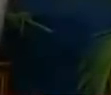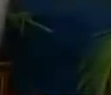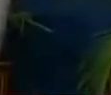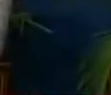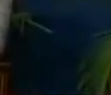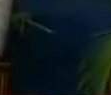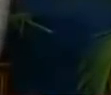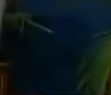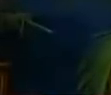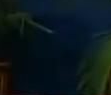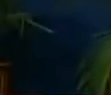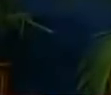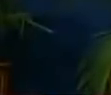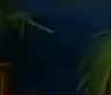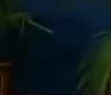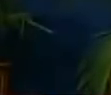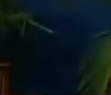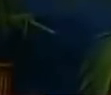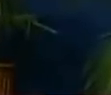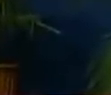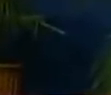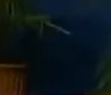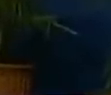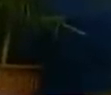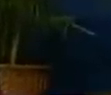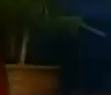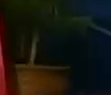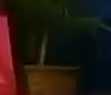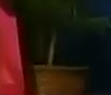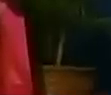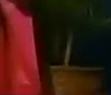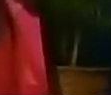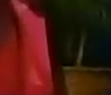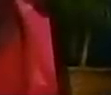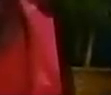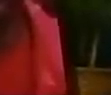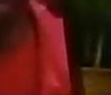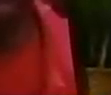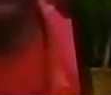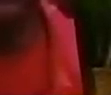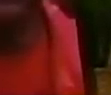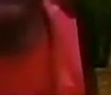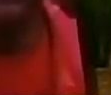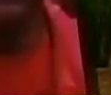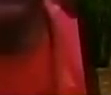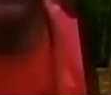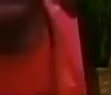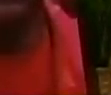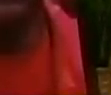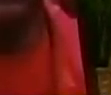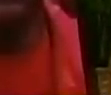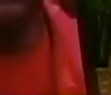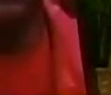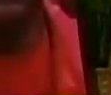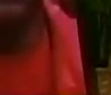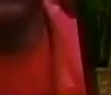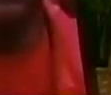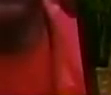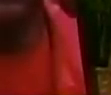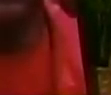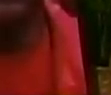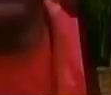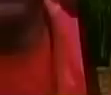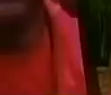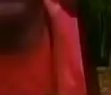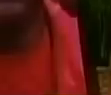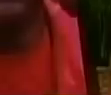escuela con nuestros alumnos, tenemos que hacerlo con nuestra patria. Si esta patria no tiene quien lo defienda, Si esta patria se queda sin